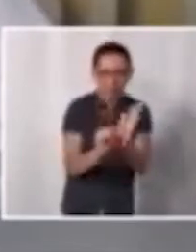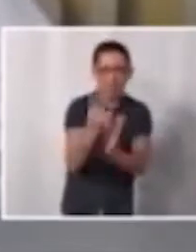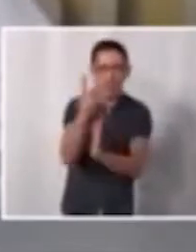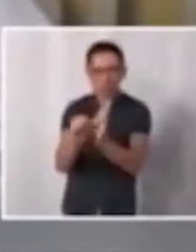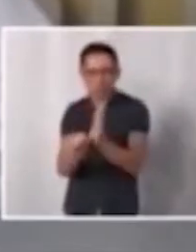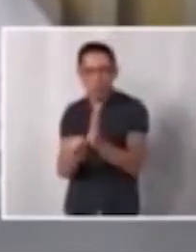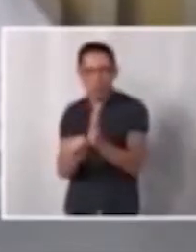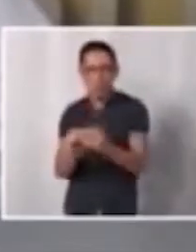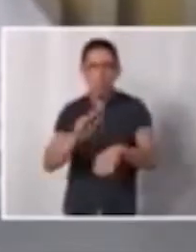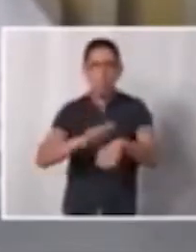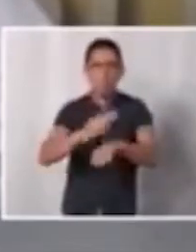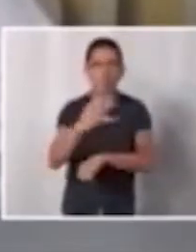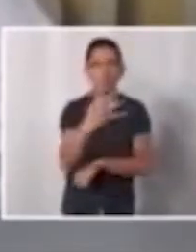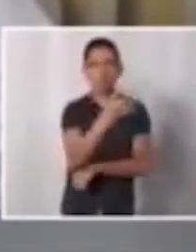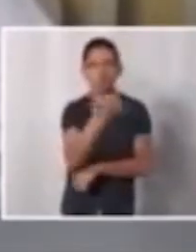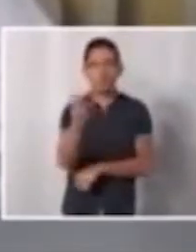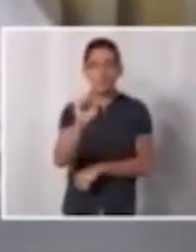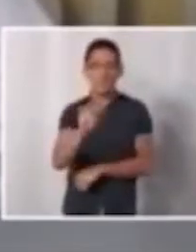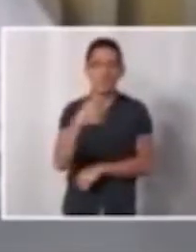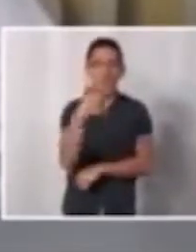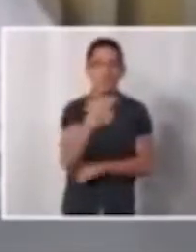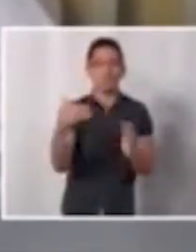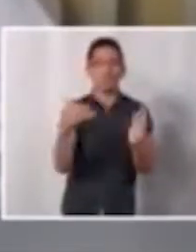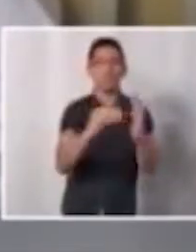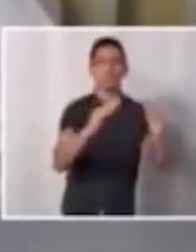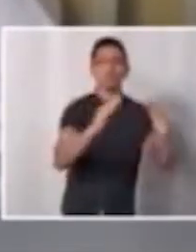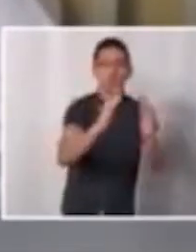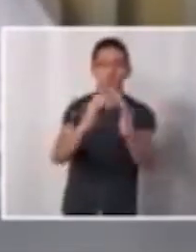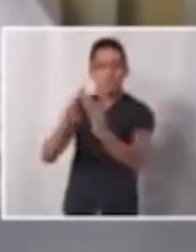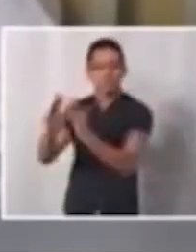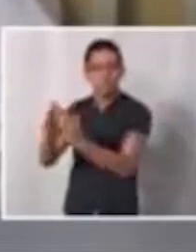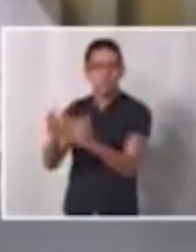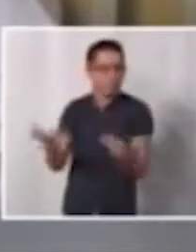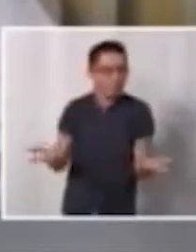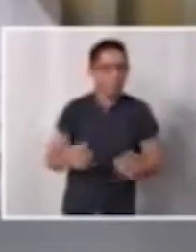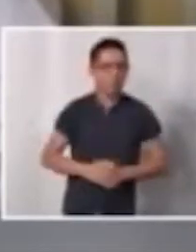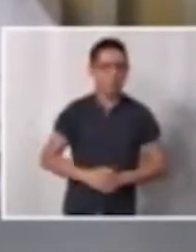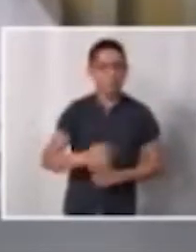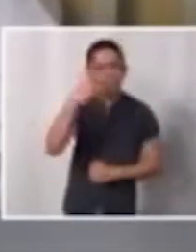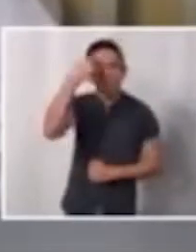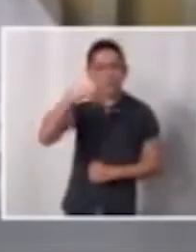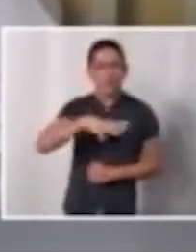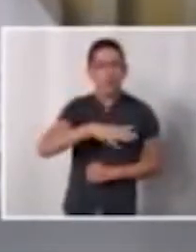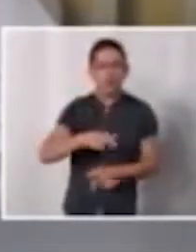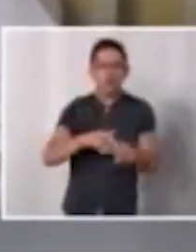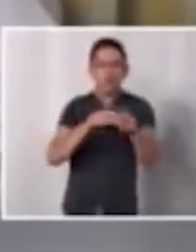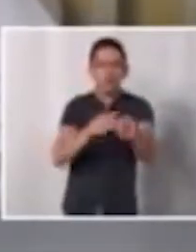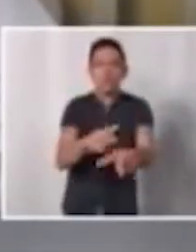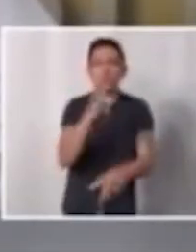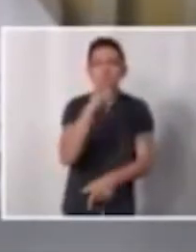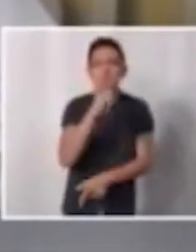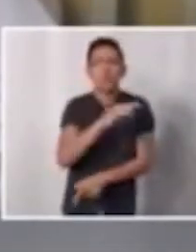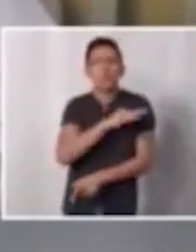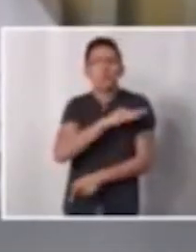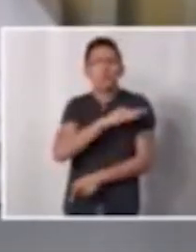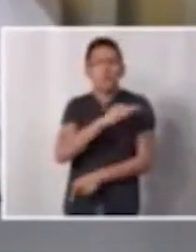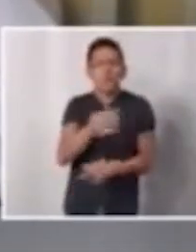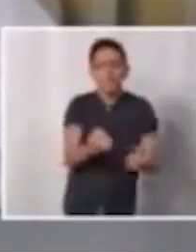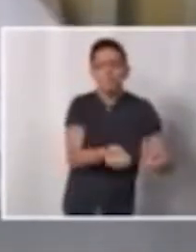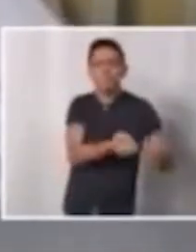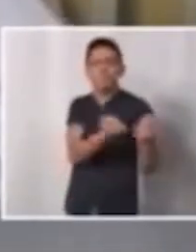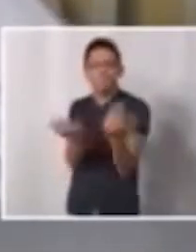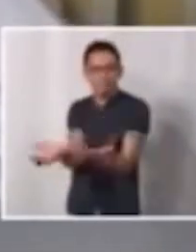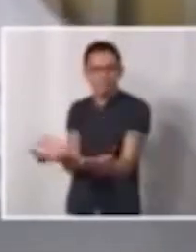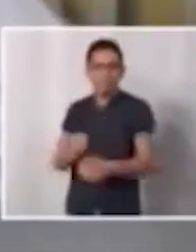467 mil hogares para que mantengan el consumo. Estos clientes son